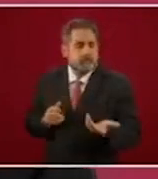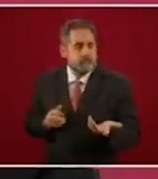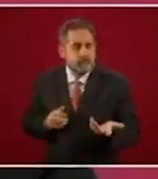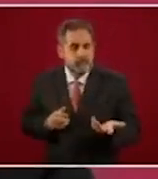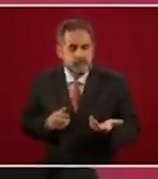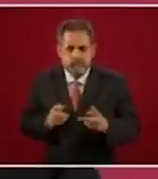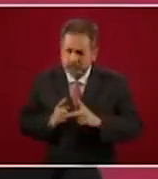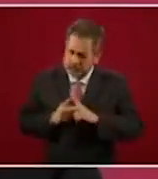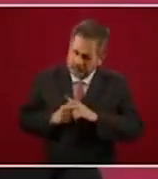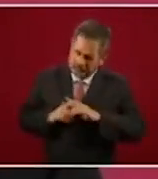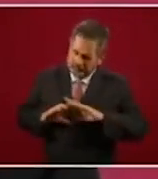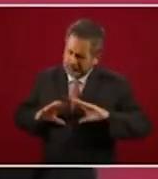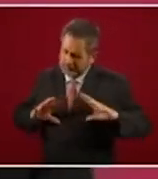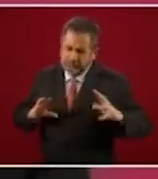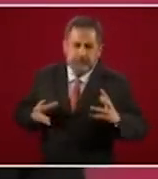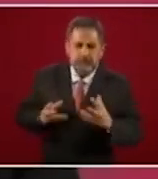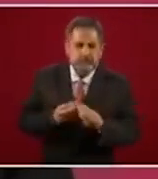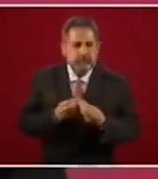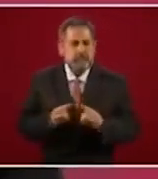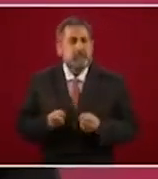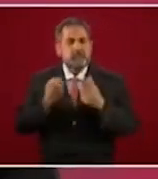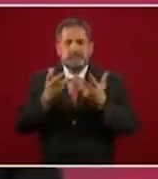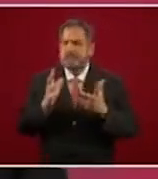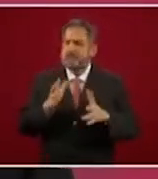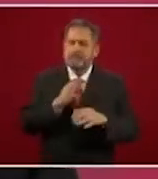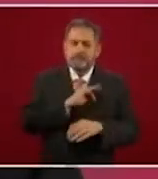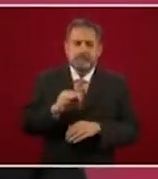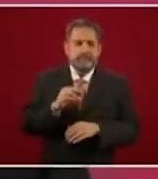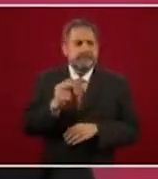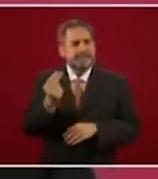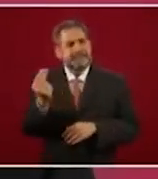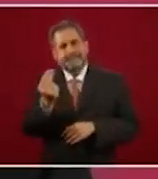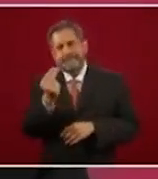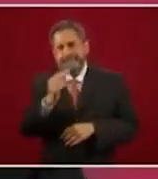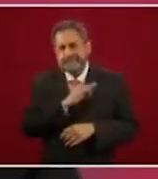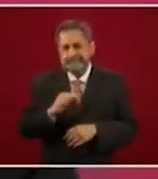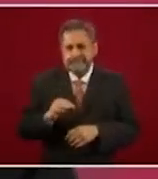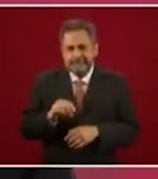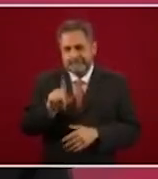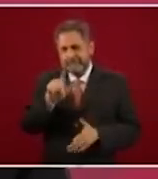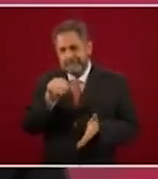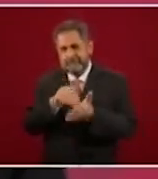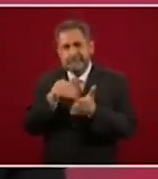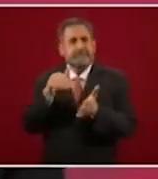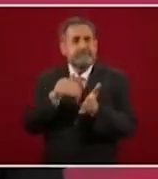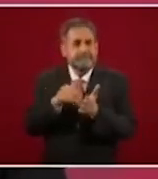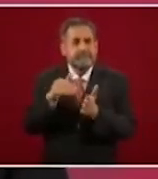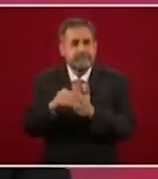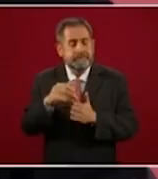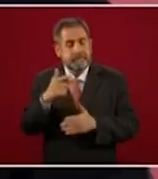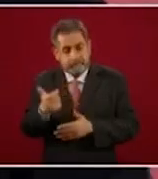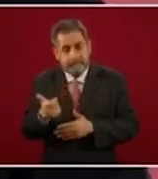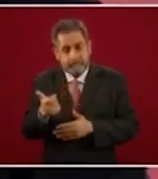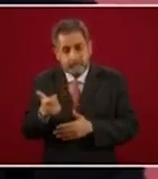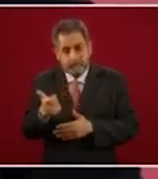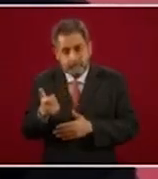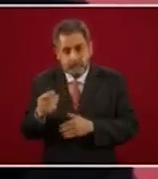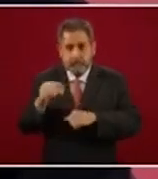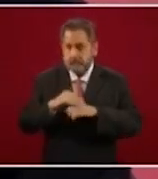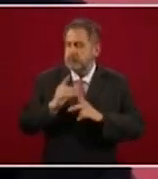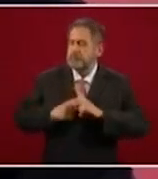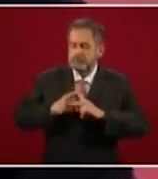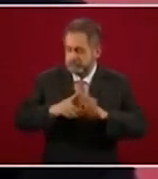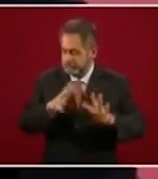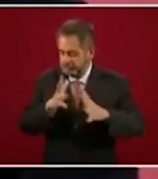calculando este total en aproximadamente se requerirían como unos siete mil millones de pesos es una